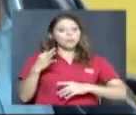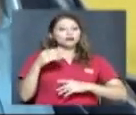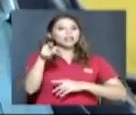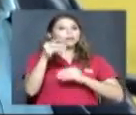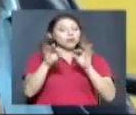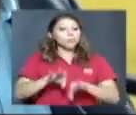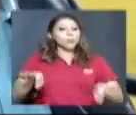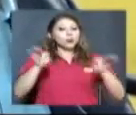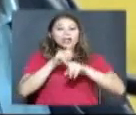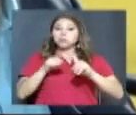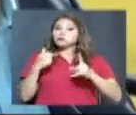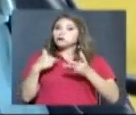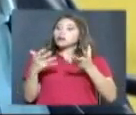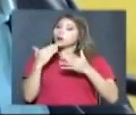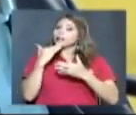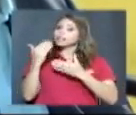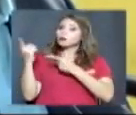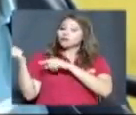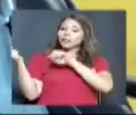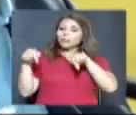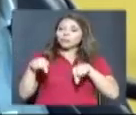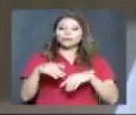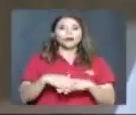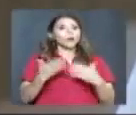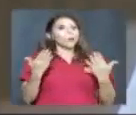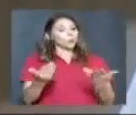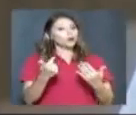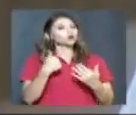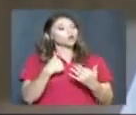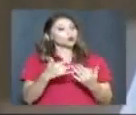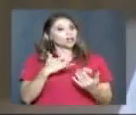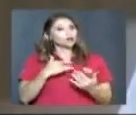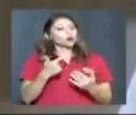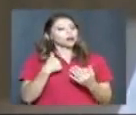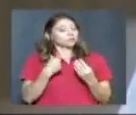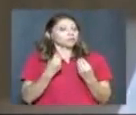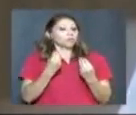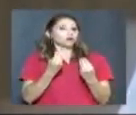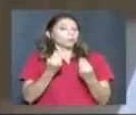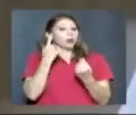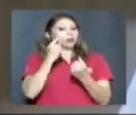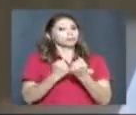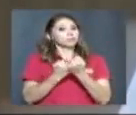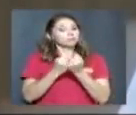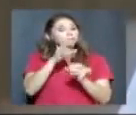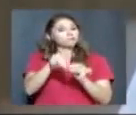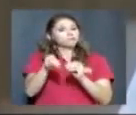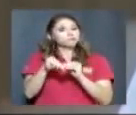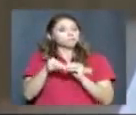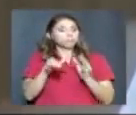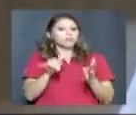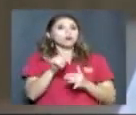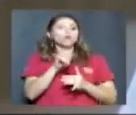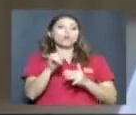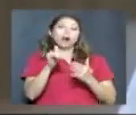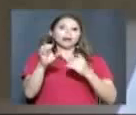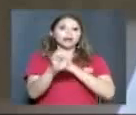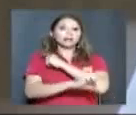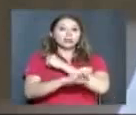yo quiero agradecerle a usted porque, bueno, nos acompaña a nosotros. El sector privado tiene mucho que aportar en el país, igual que el sector del Estado, sobre todo en radio y